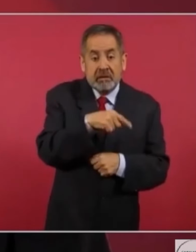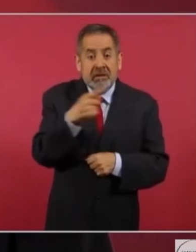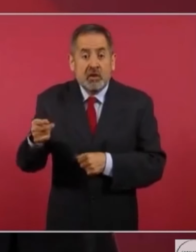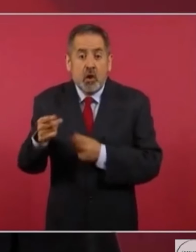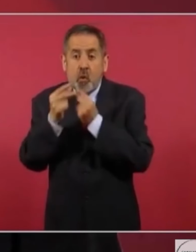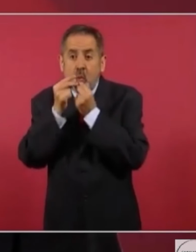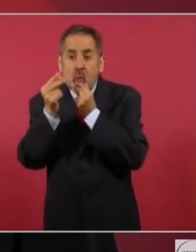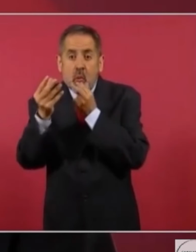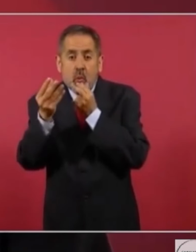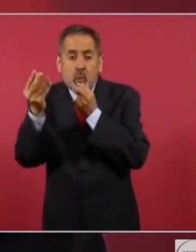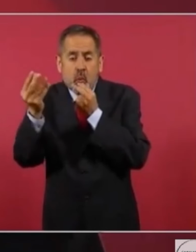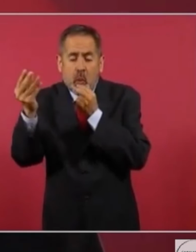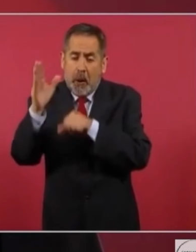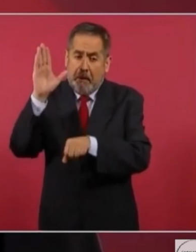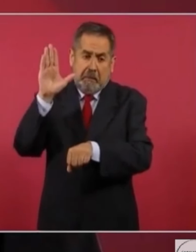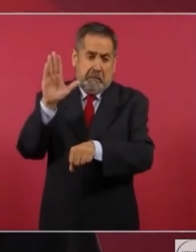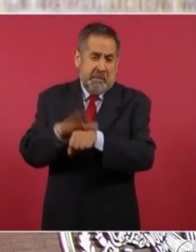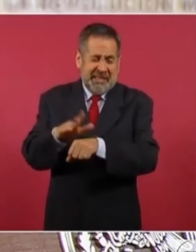entre